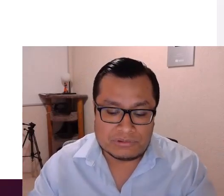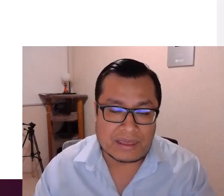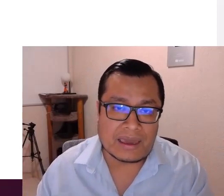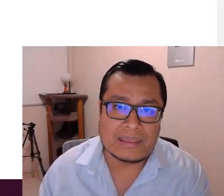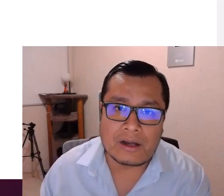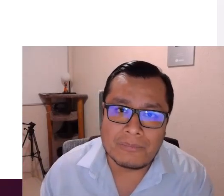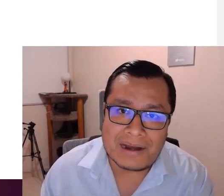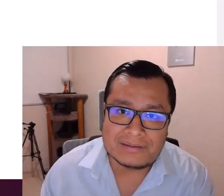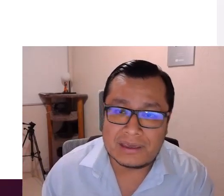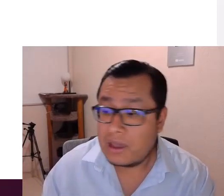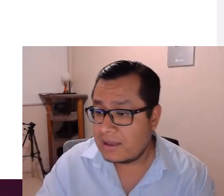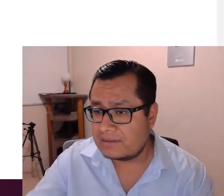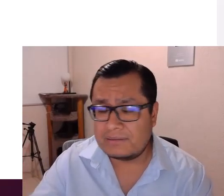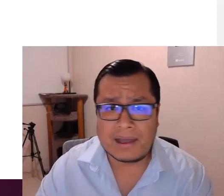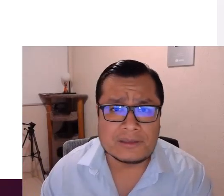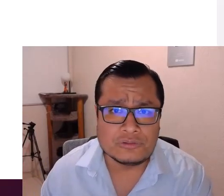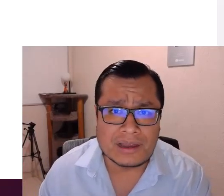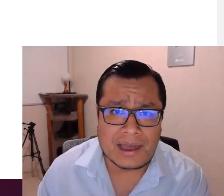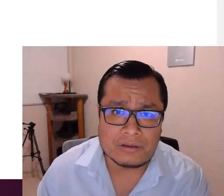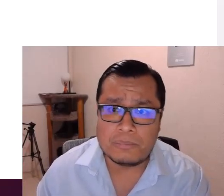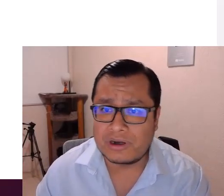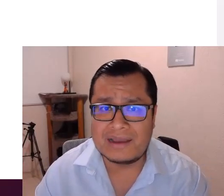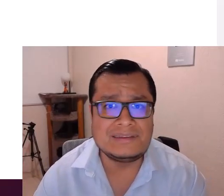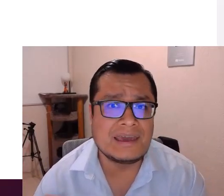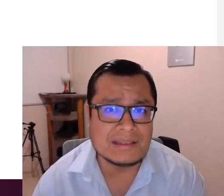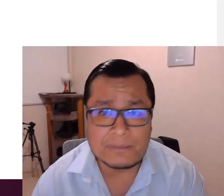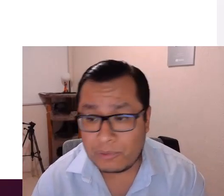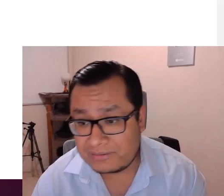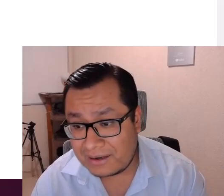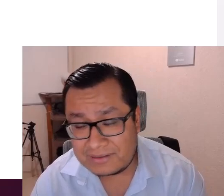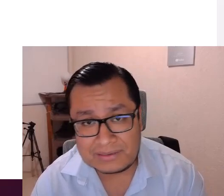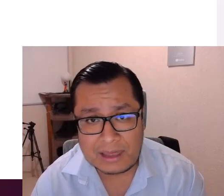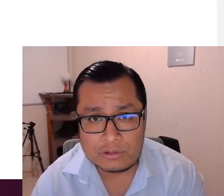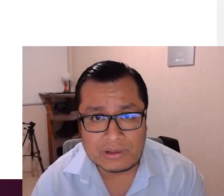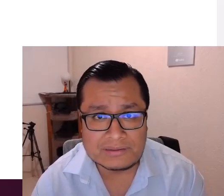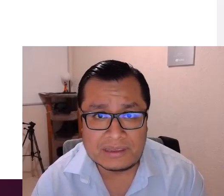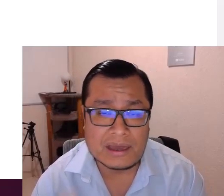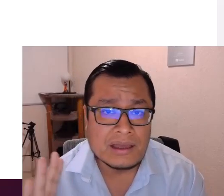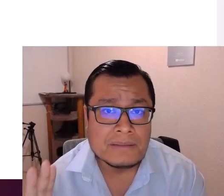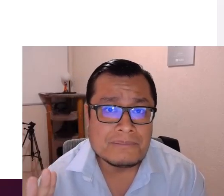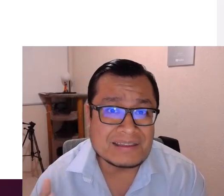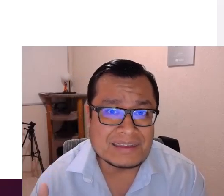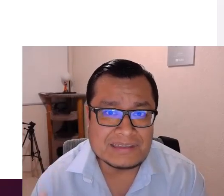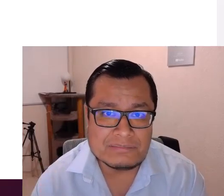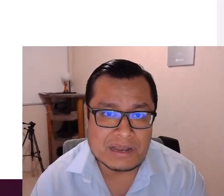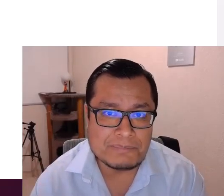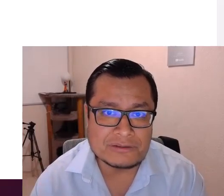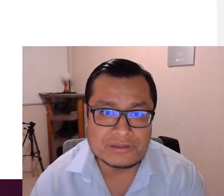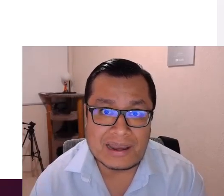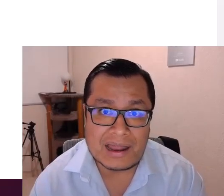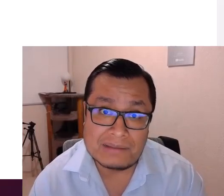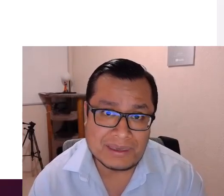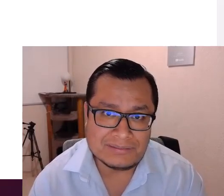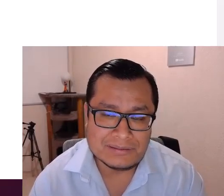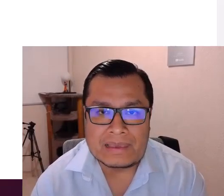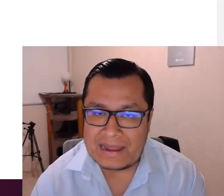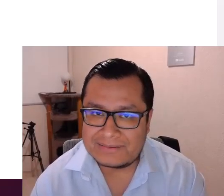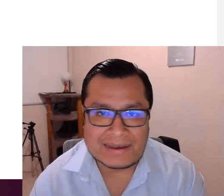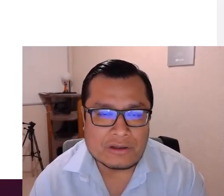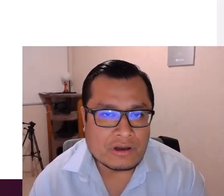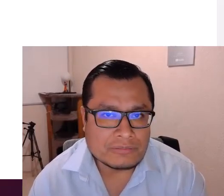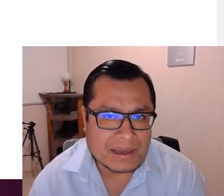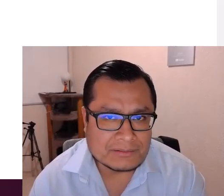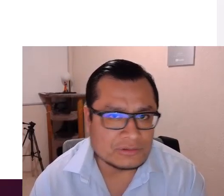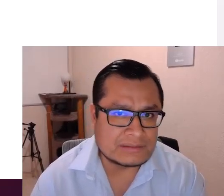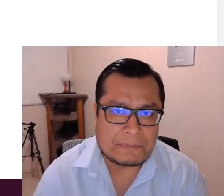pues que deje de robarse que se baje su salario porque él sí gana por estar sentado en una silla más de 100.000 pesos al mes y